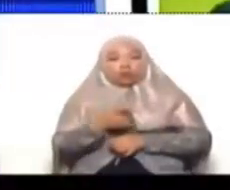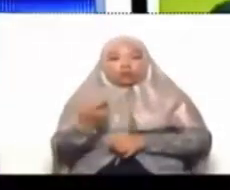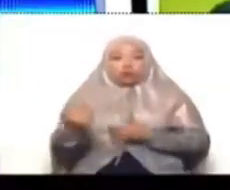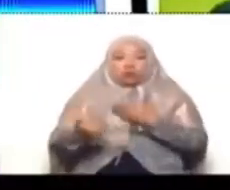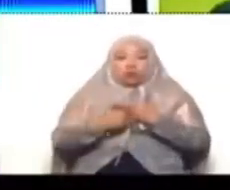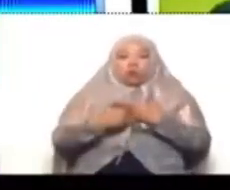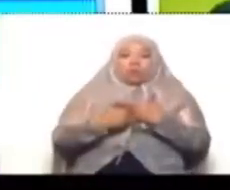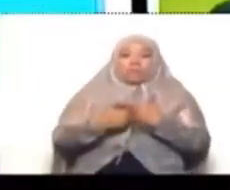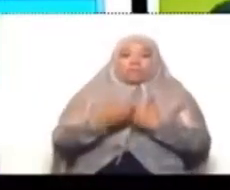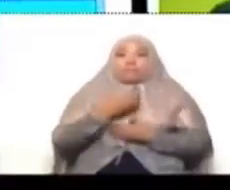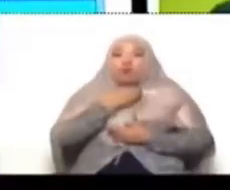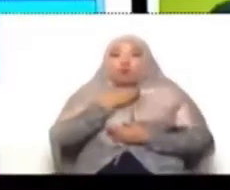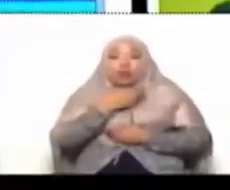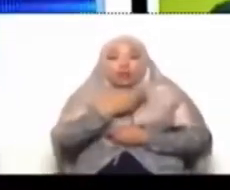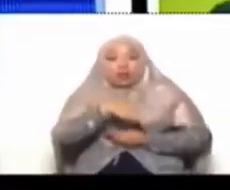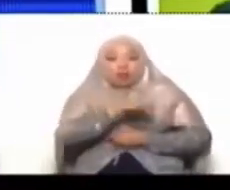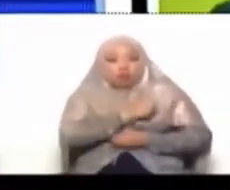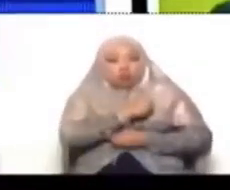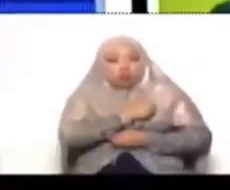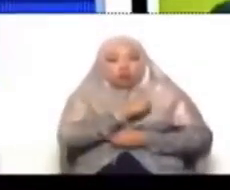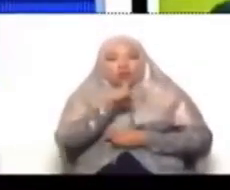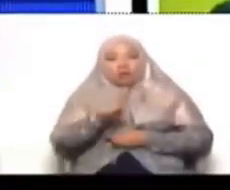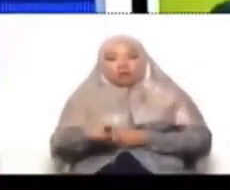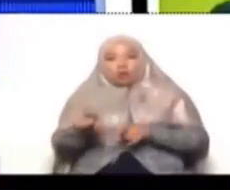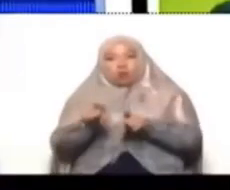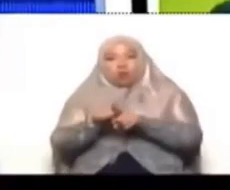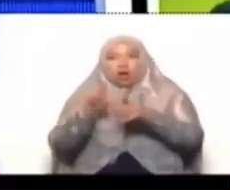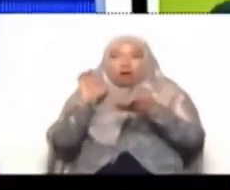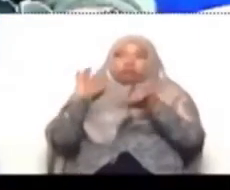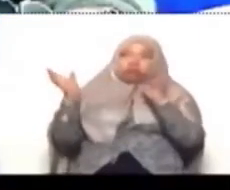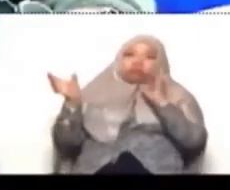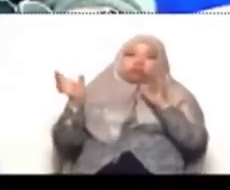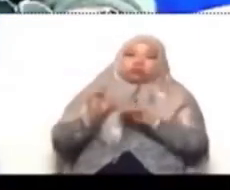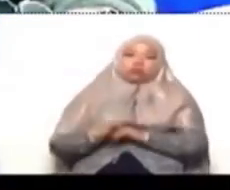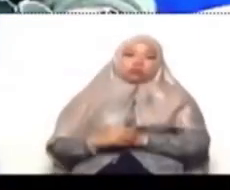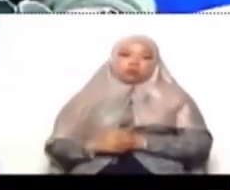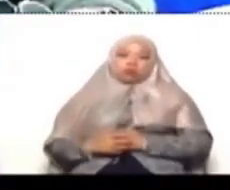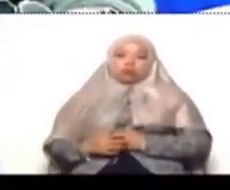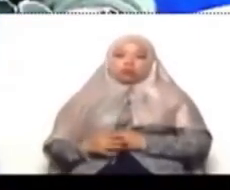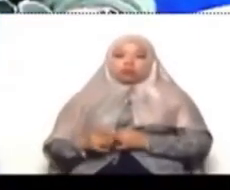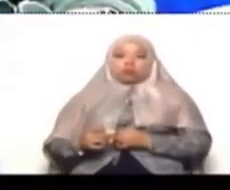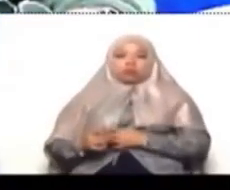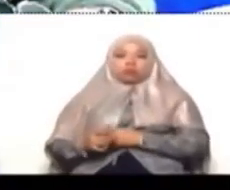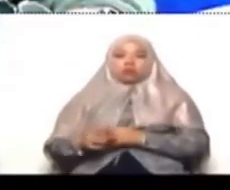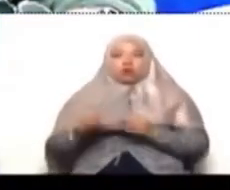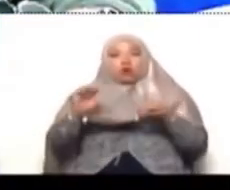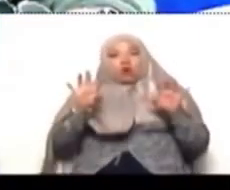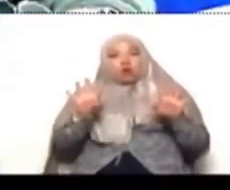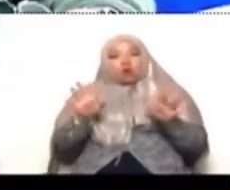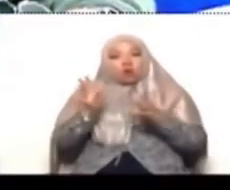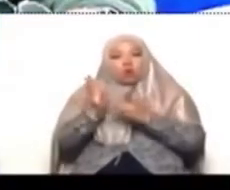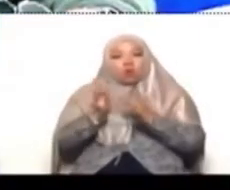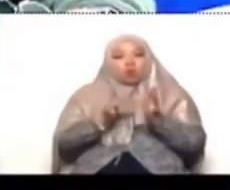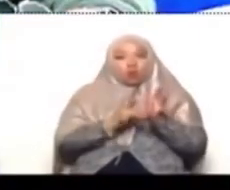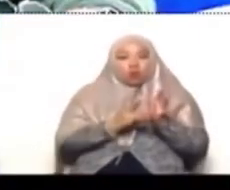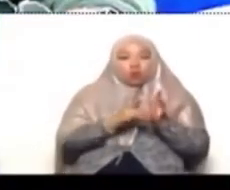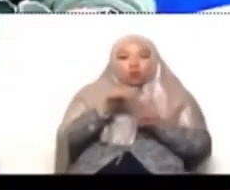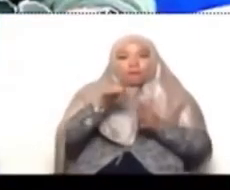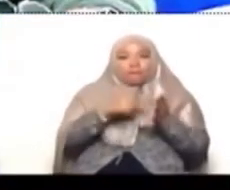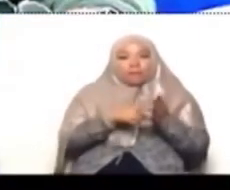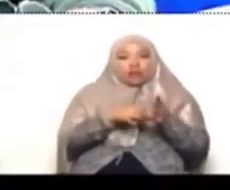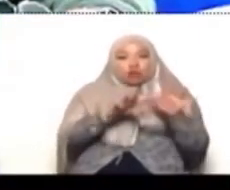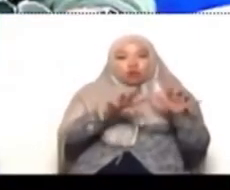contra la vida del Papa Juan Pablo II es un esquizofrénico paranoide. Si nos vamos un poquito atrás, 9 de abril